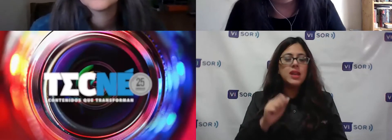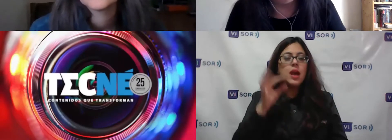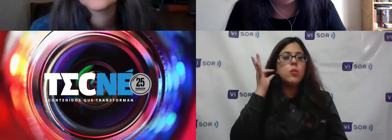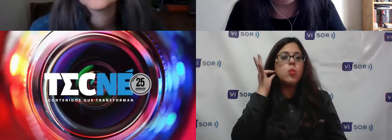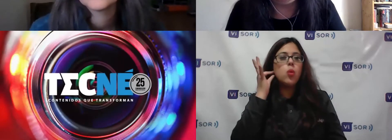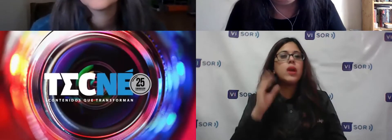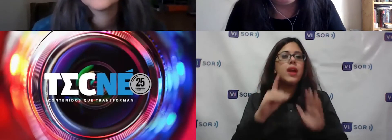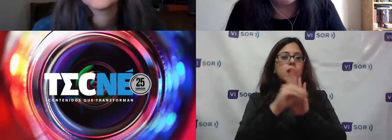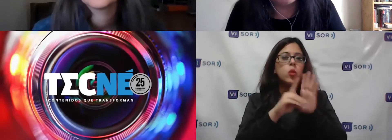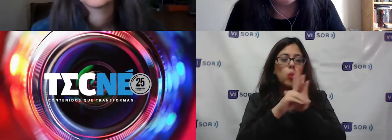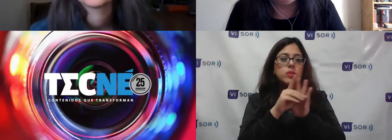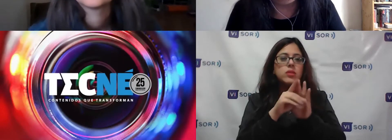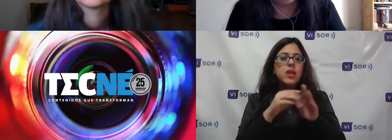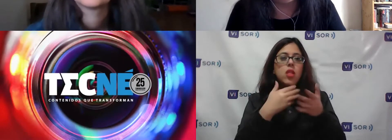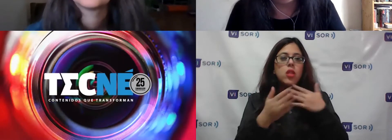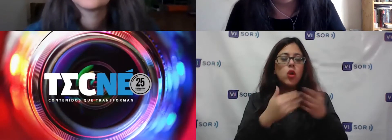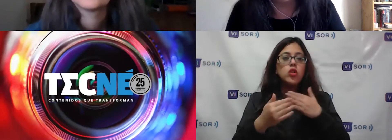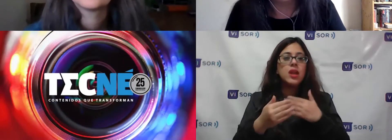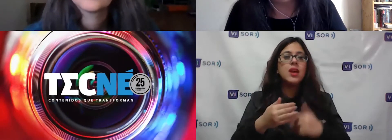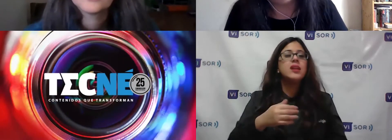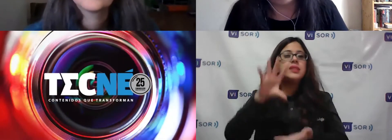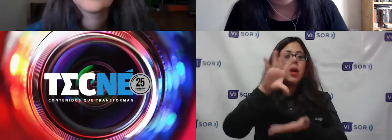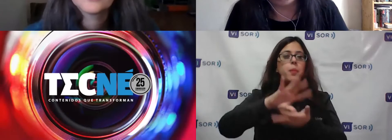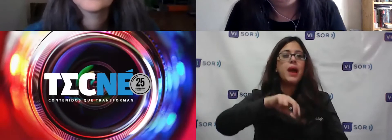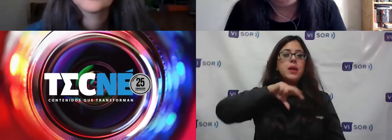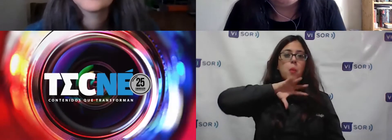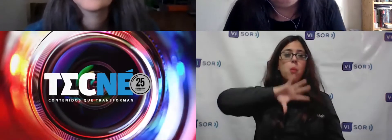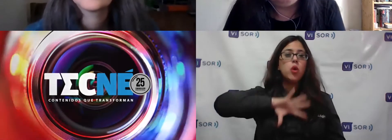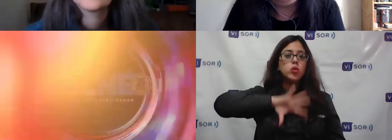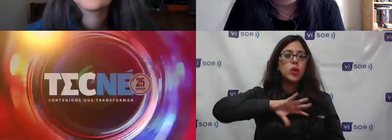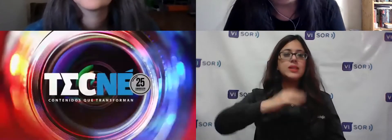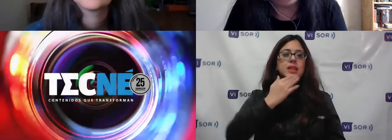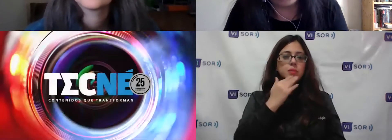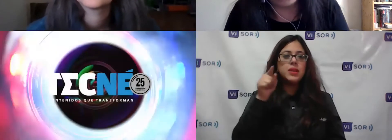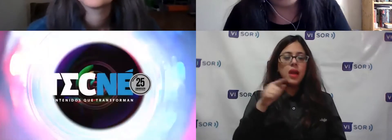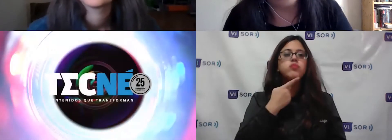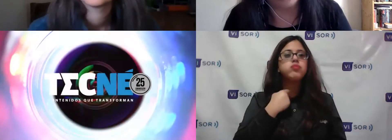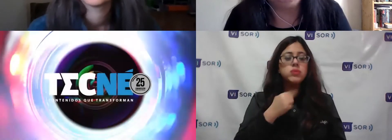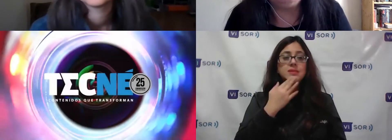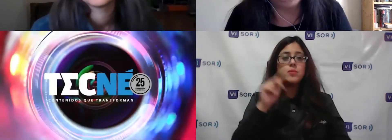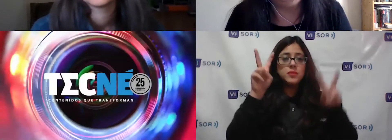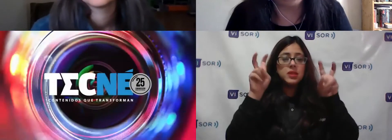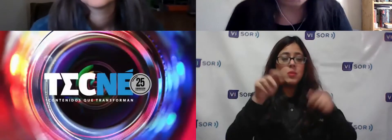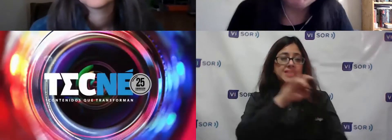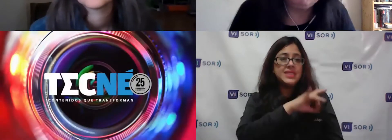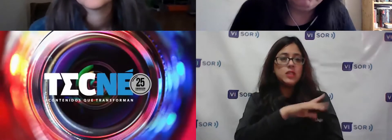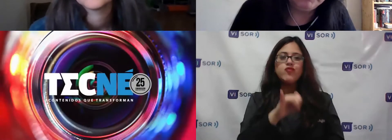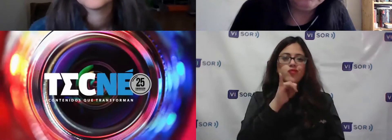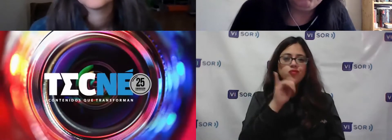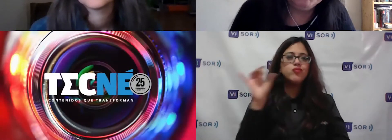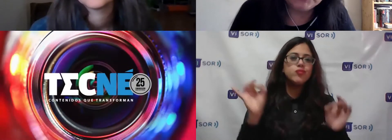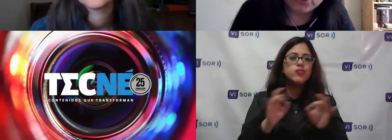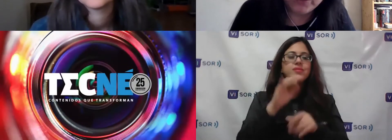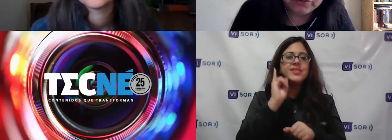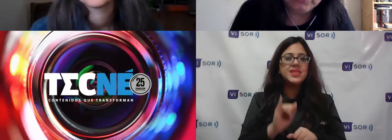portugal por ejemplo que es muy interesante también no y dentro de los chilenos no sé creo que siempre va a ser un referente